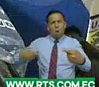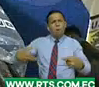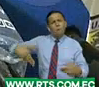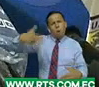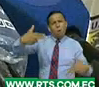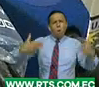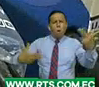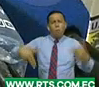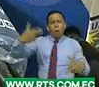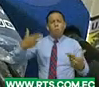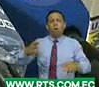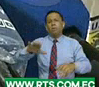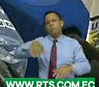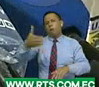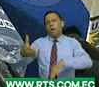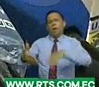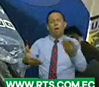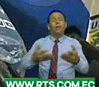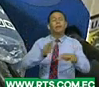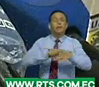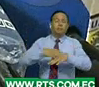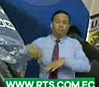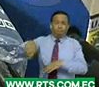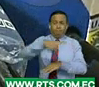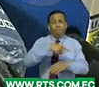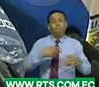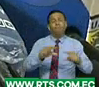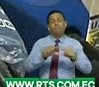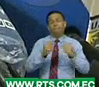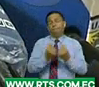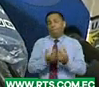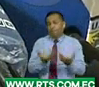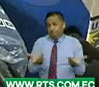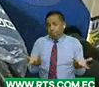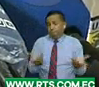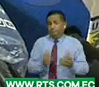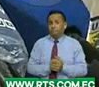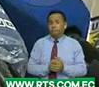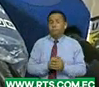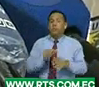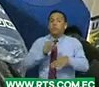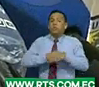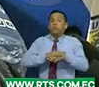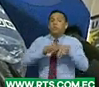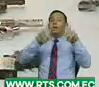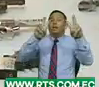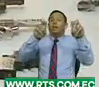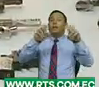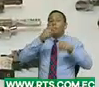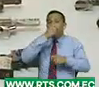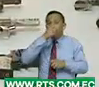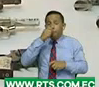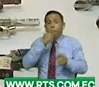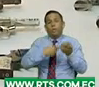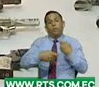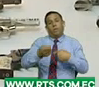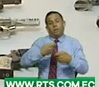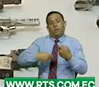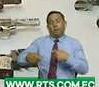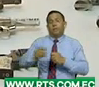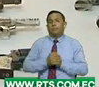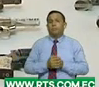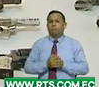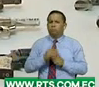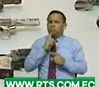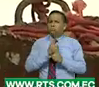o como motivación de estas muertes violentas es el tema del tráfico interno de drogas en todos estos operativos la